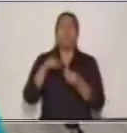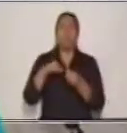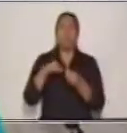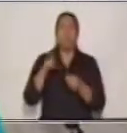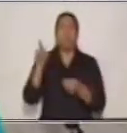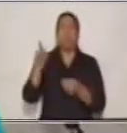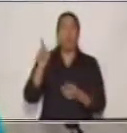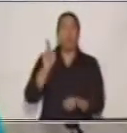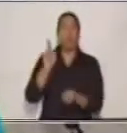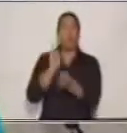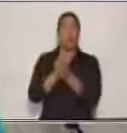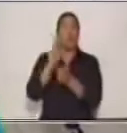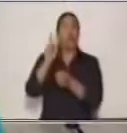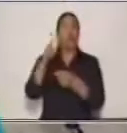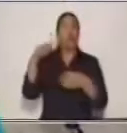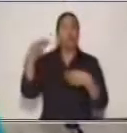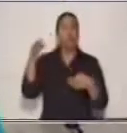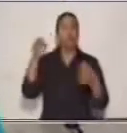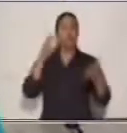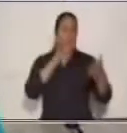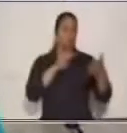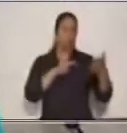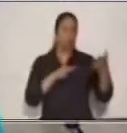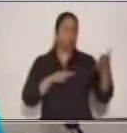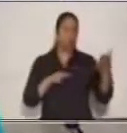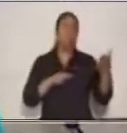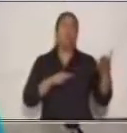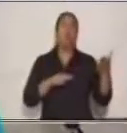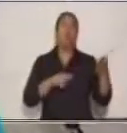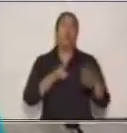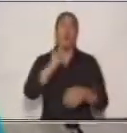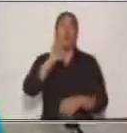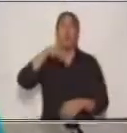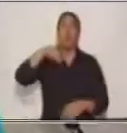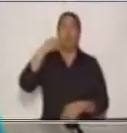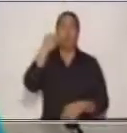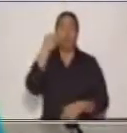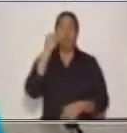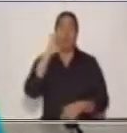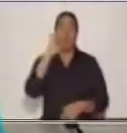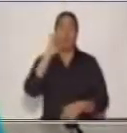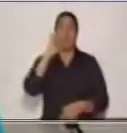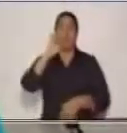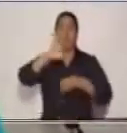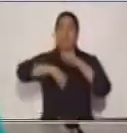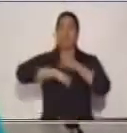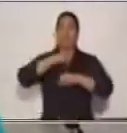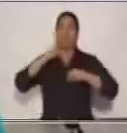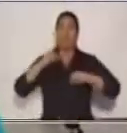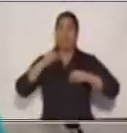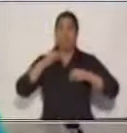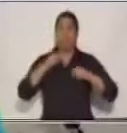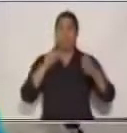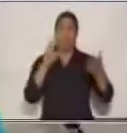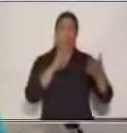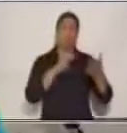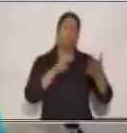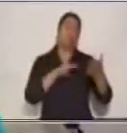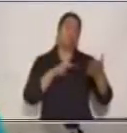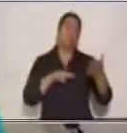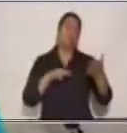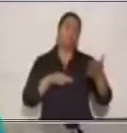UNICEF. La UNICEF es el Fondo de las Naciones Unidas para la Infancia.